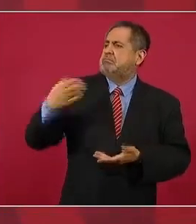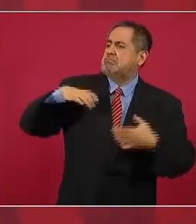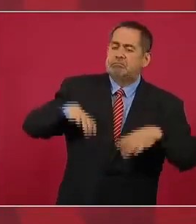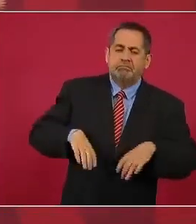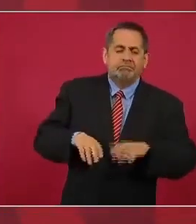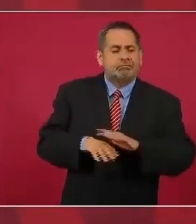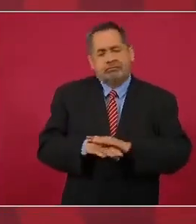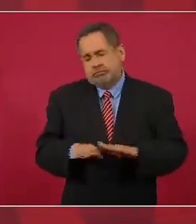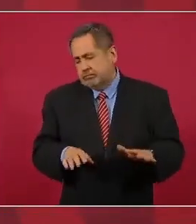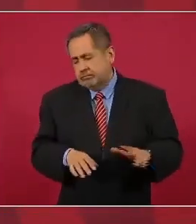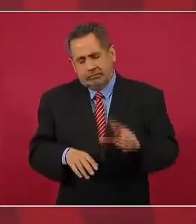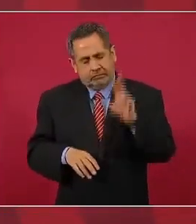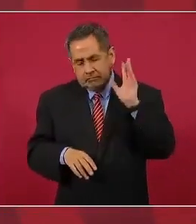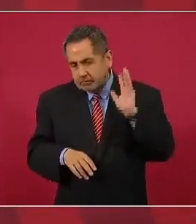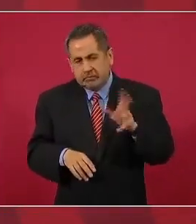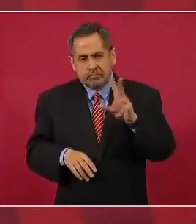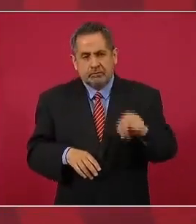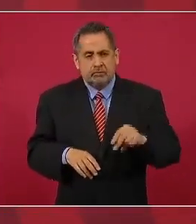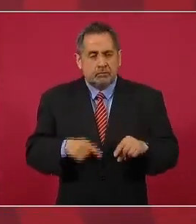medicinas